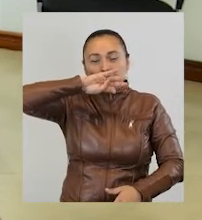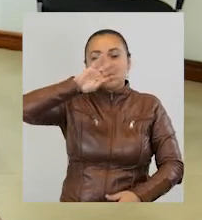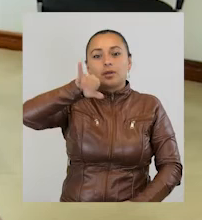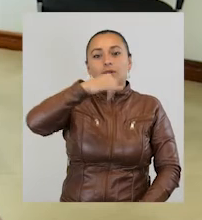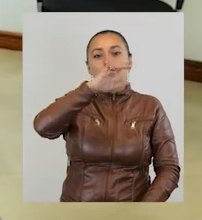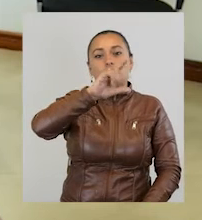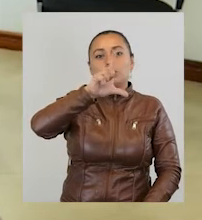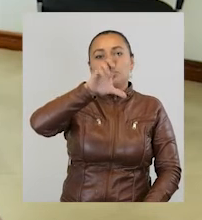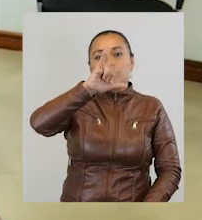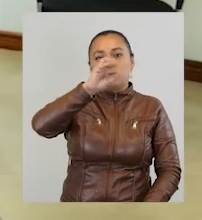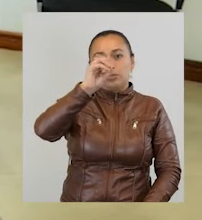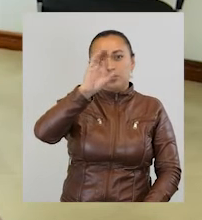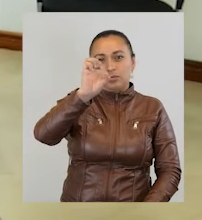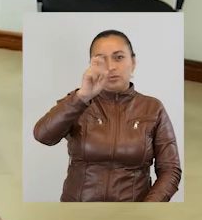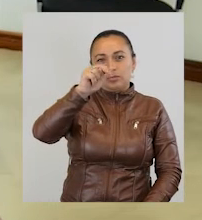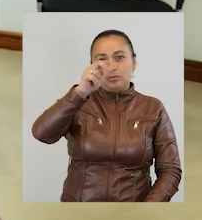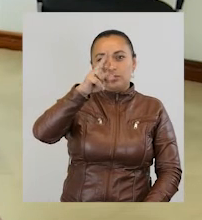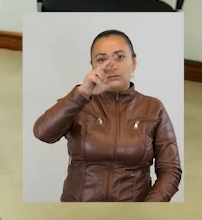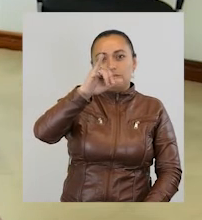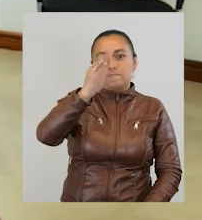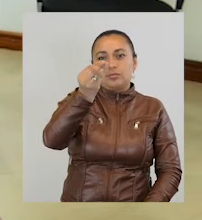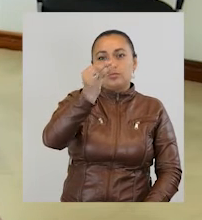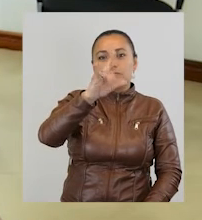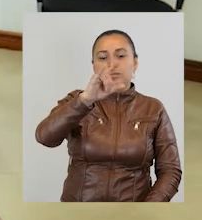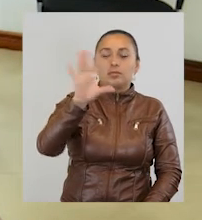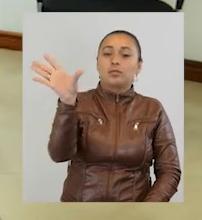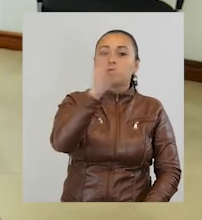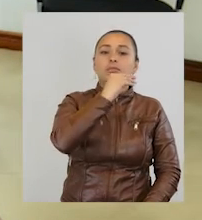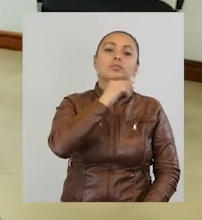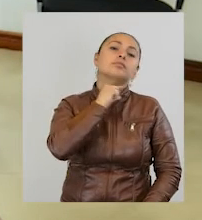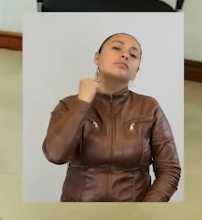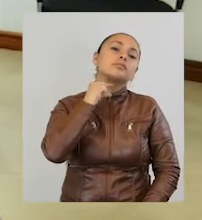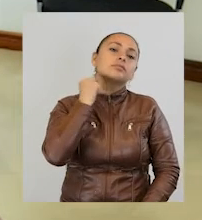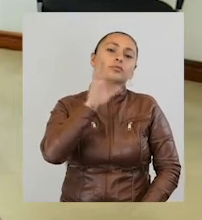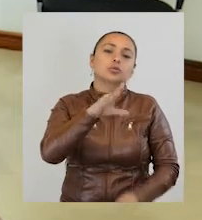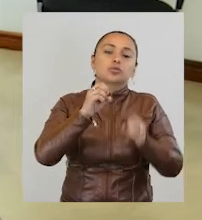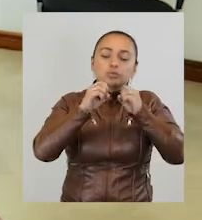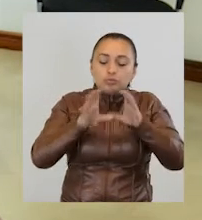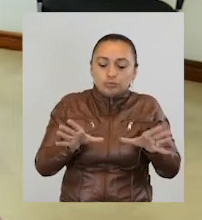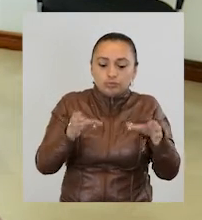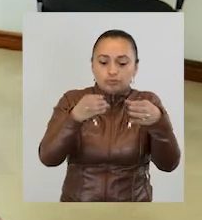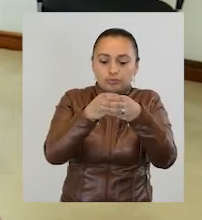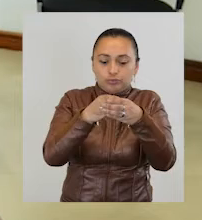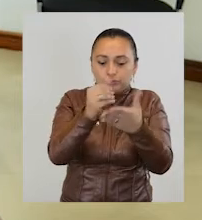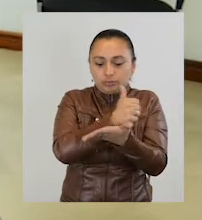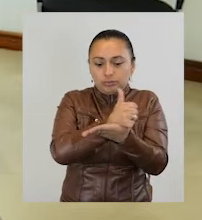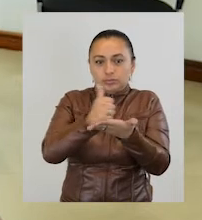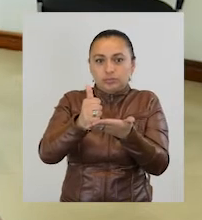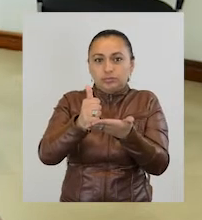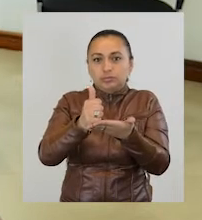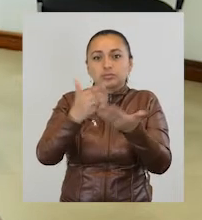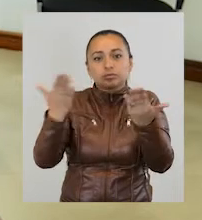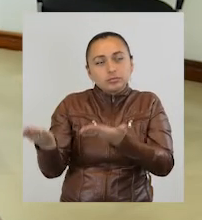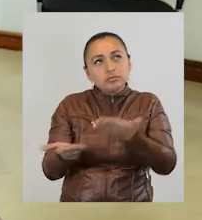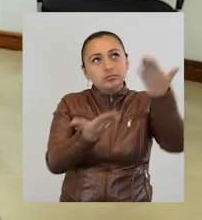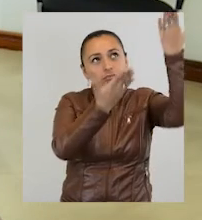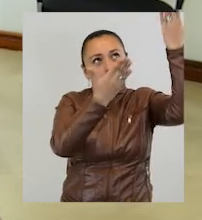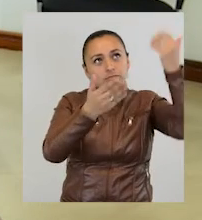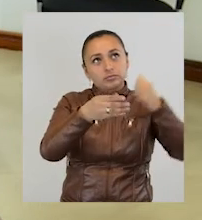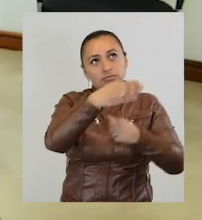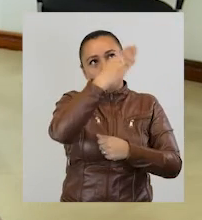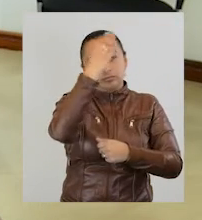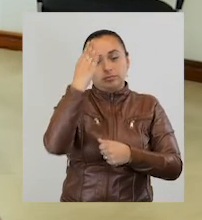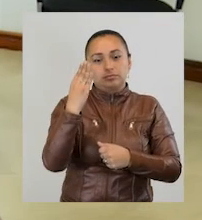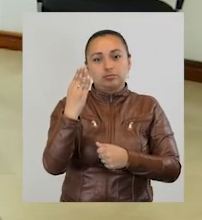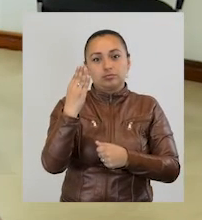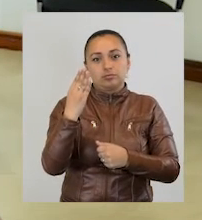Papa Francisco, con nuestro obispo Julio Enrique, con los demás obispos y todo tu pueblo santo. Recibe